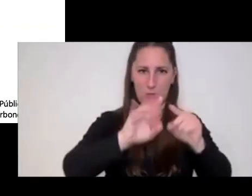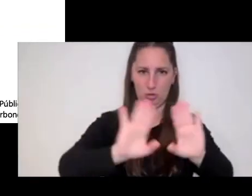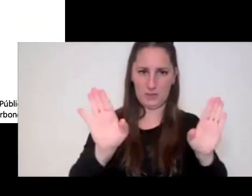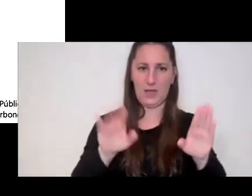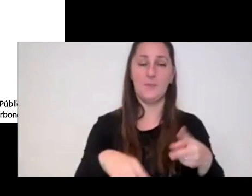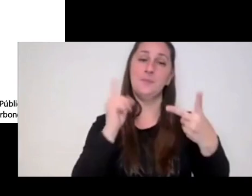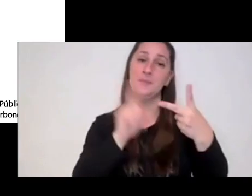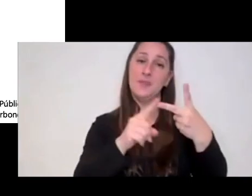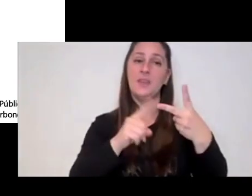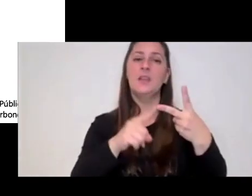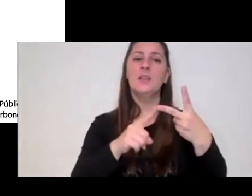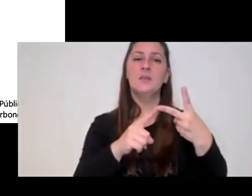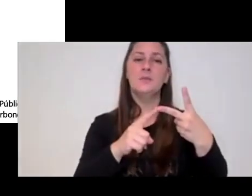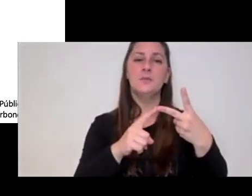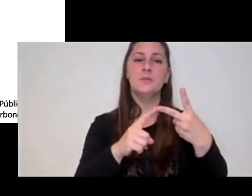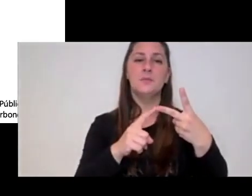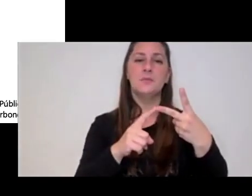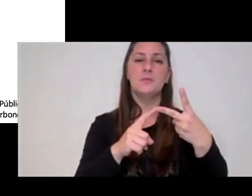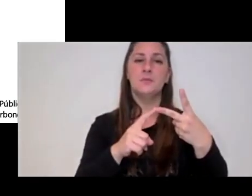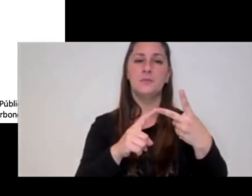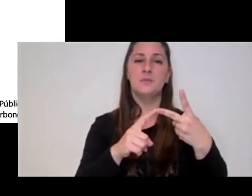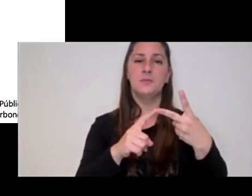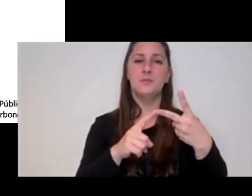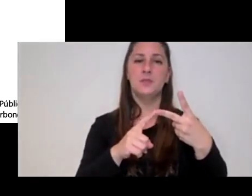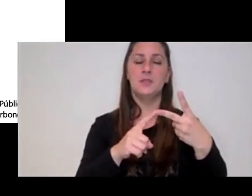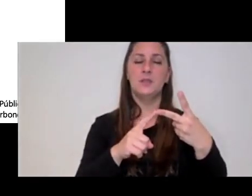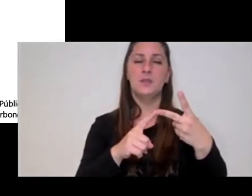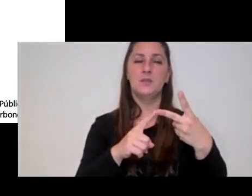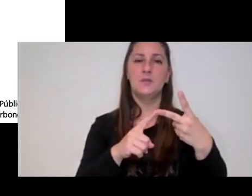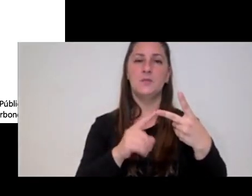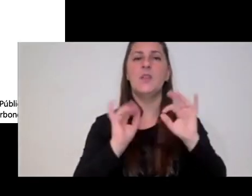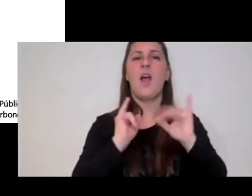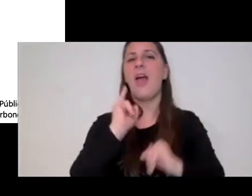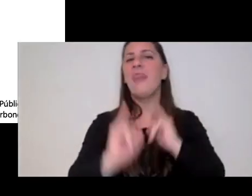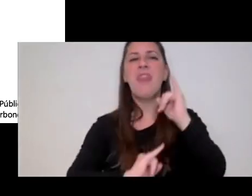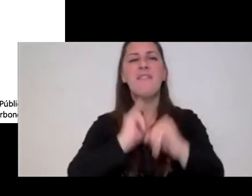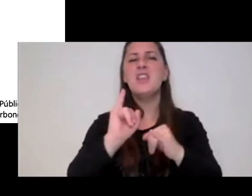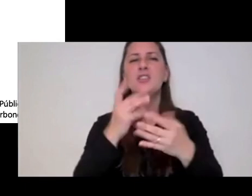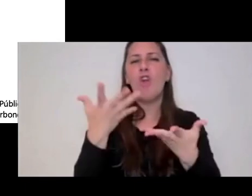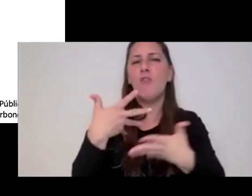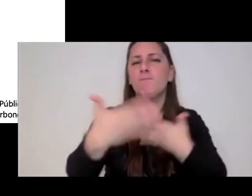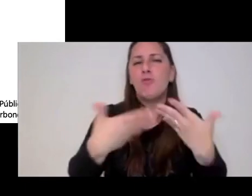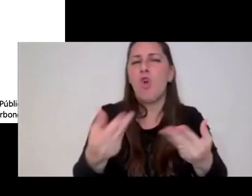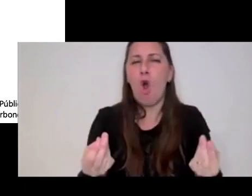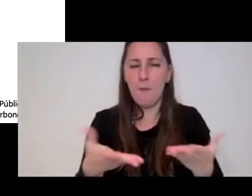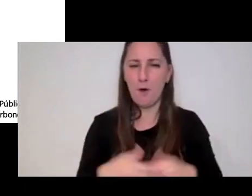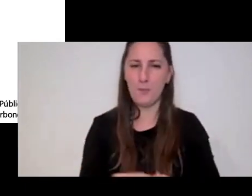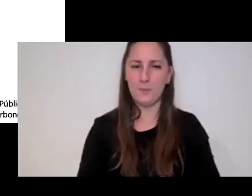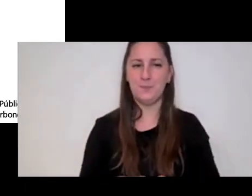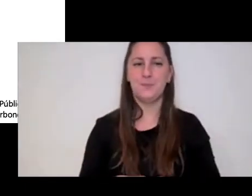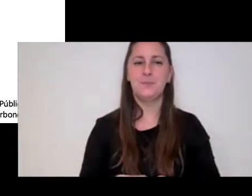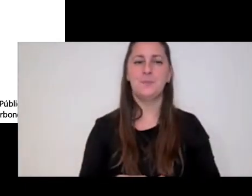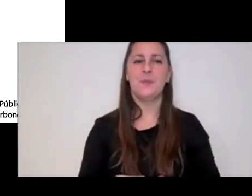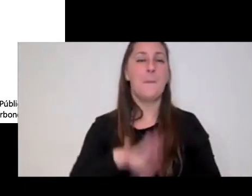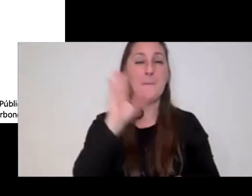segundo punto tiene que ver con las definiciones. Y estas definiciones, si se quiere, lo más